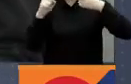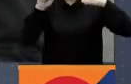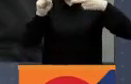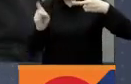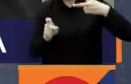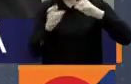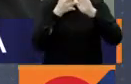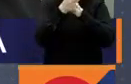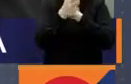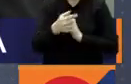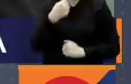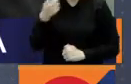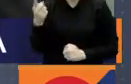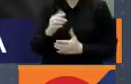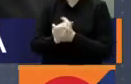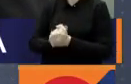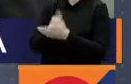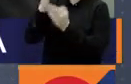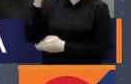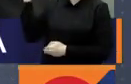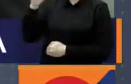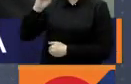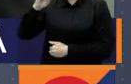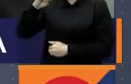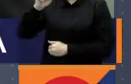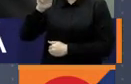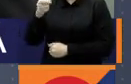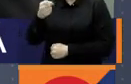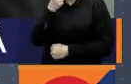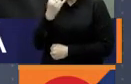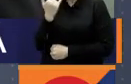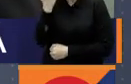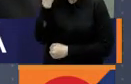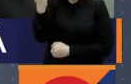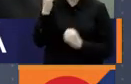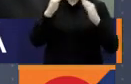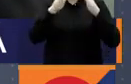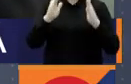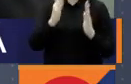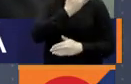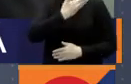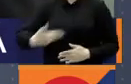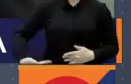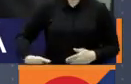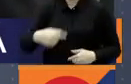Hernández, él desde la Casa de Nariño. Omar, buenas tardes. ¿Qué detalles se conocen?